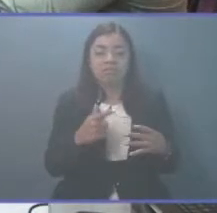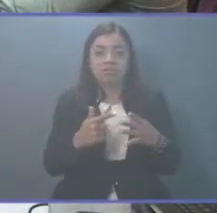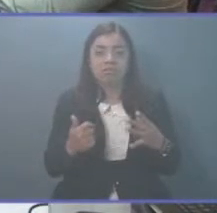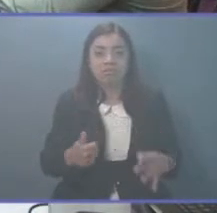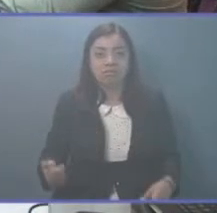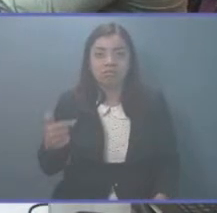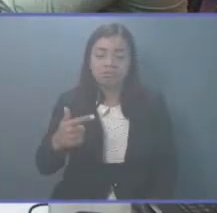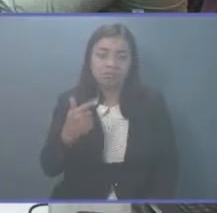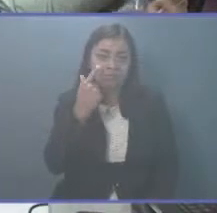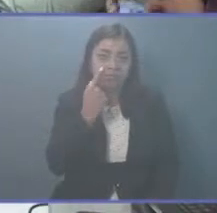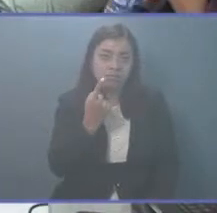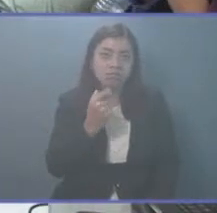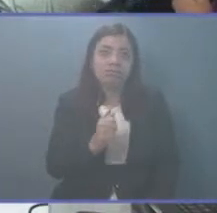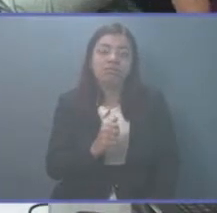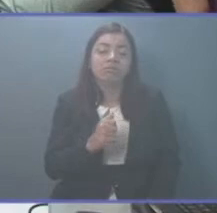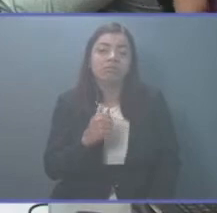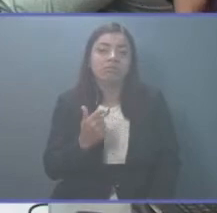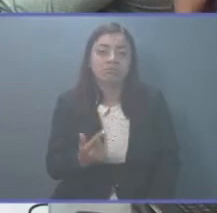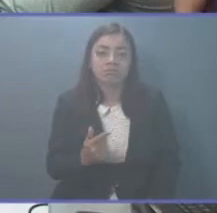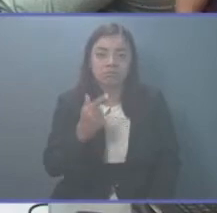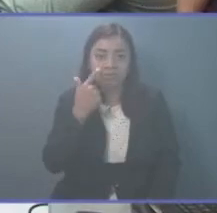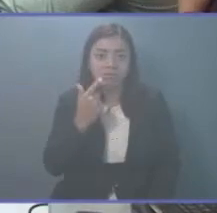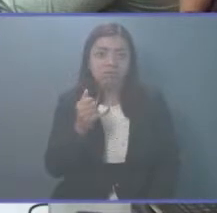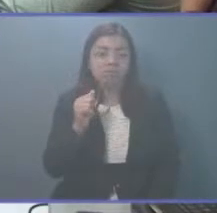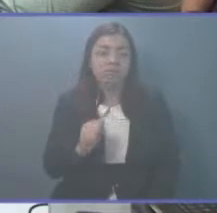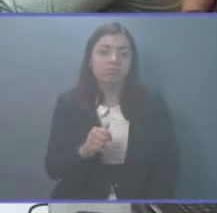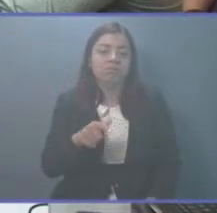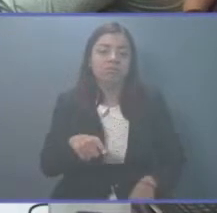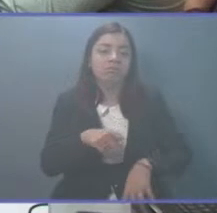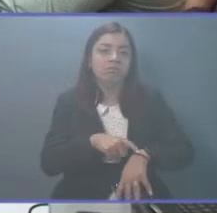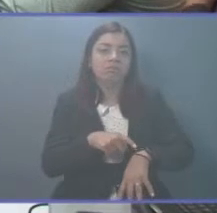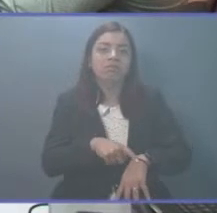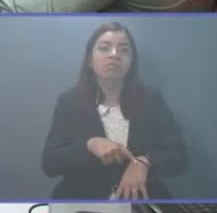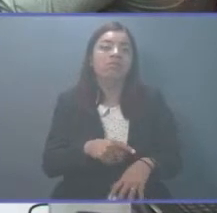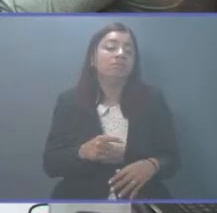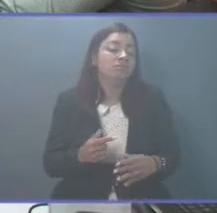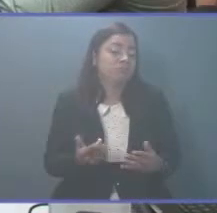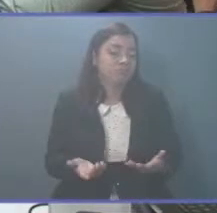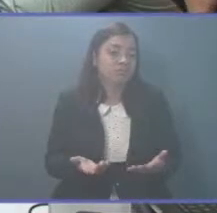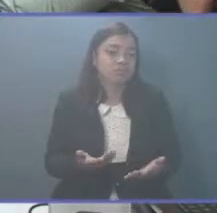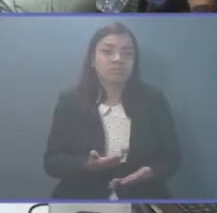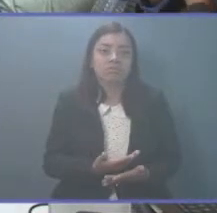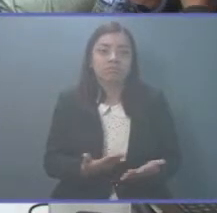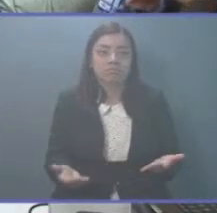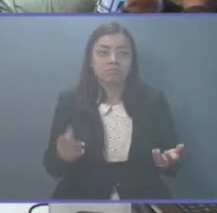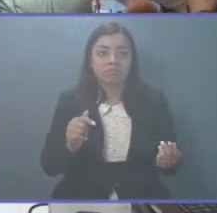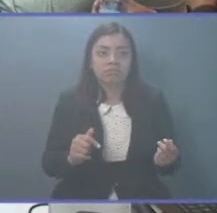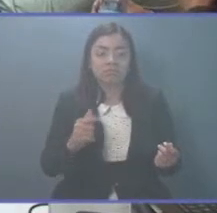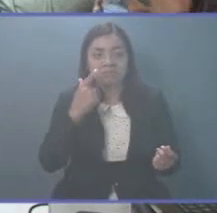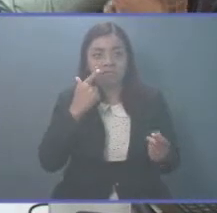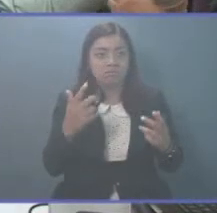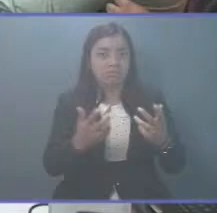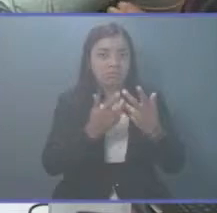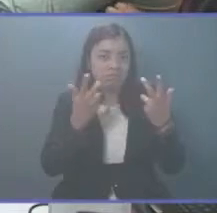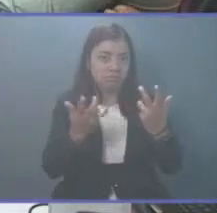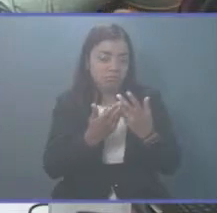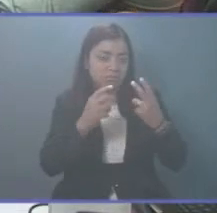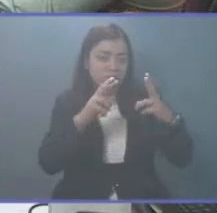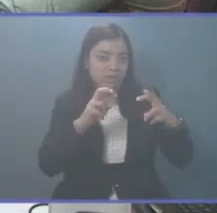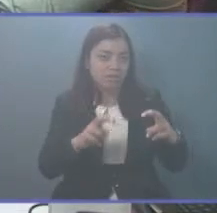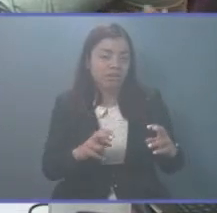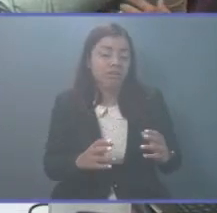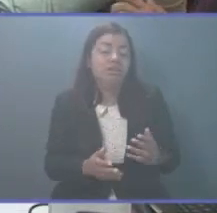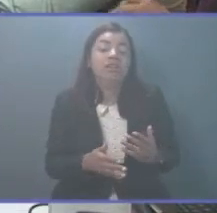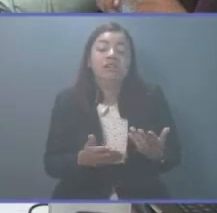vigiladas. Y lo más importante puede ser en ese momento la captura o la investigación, que está